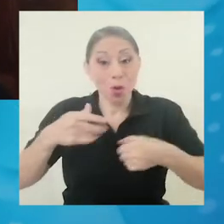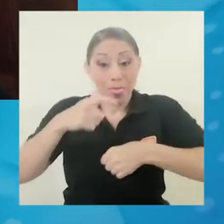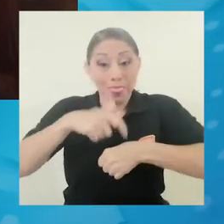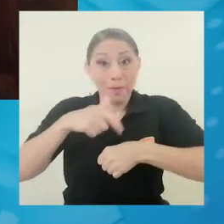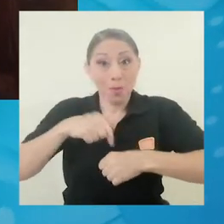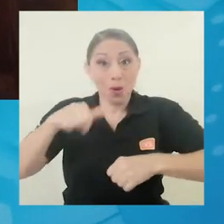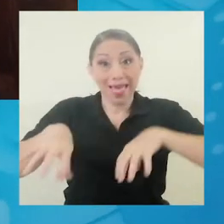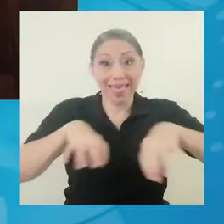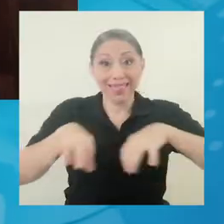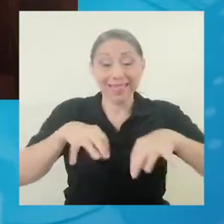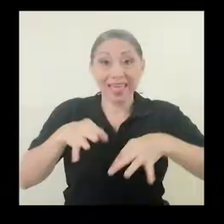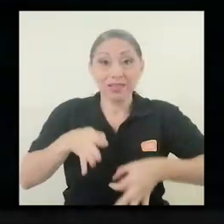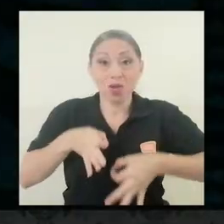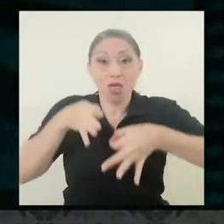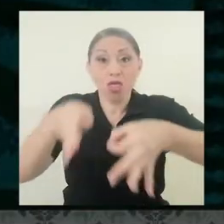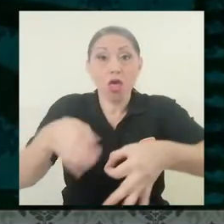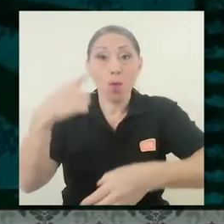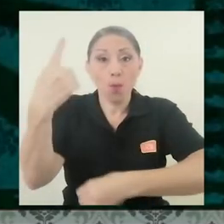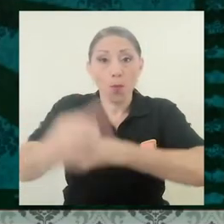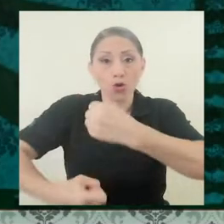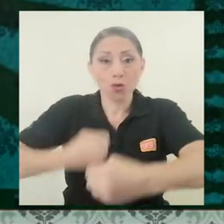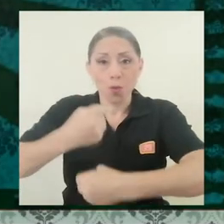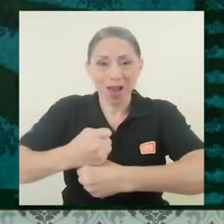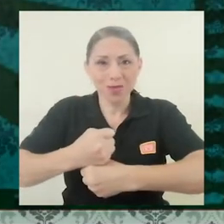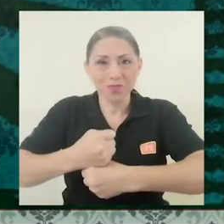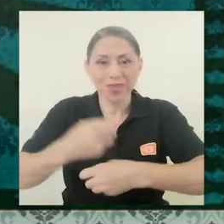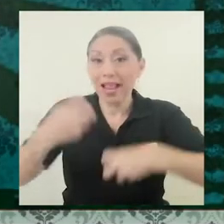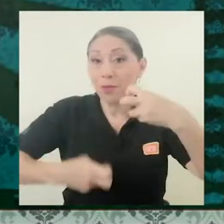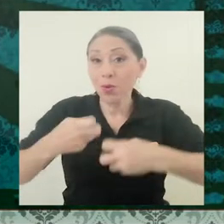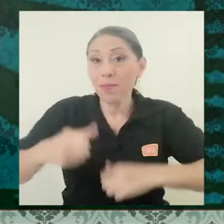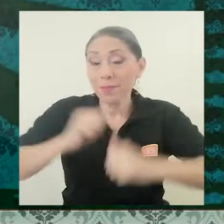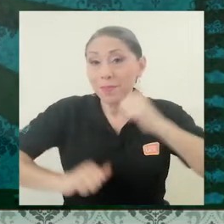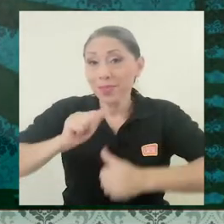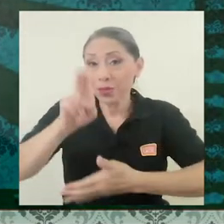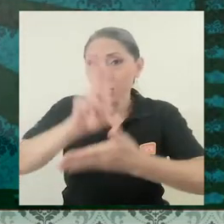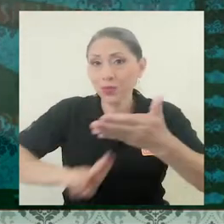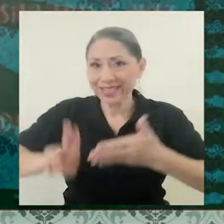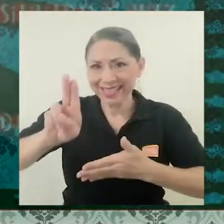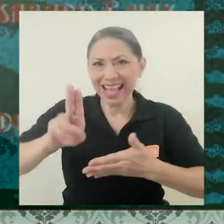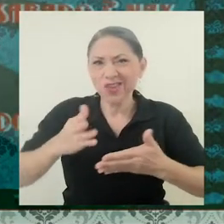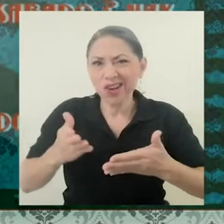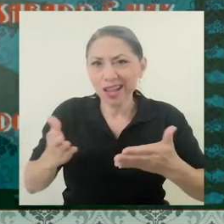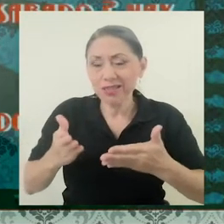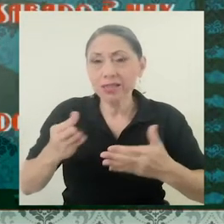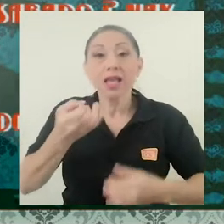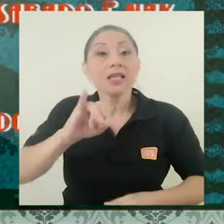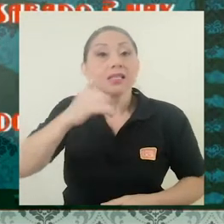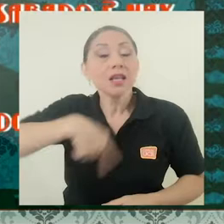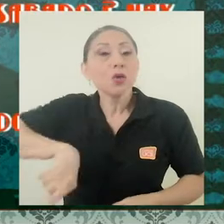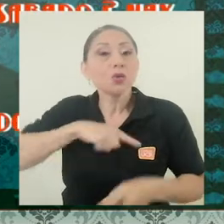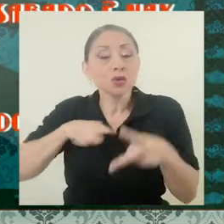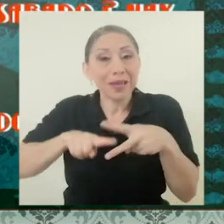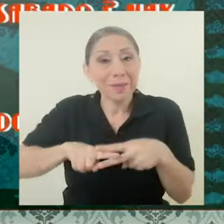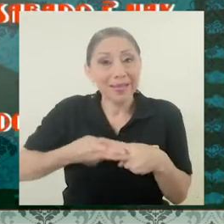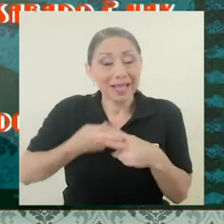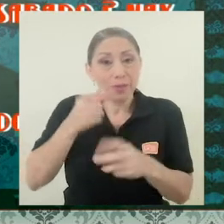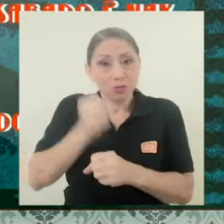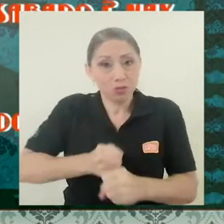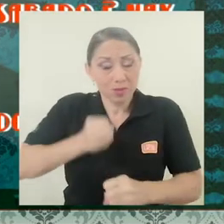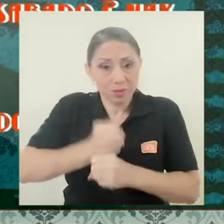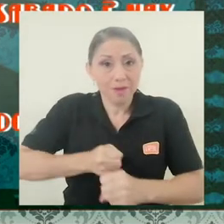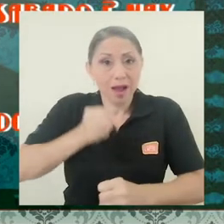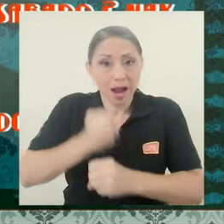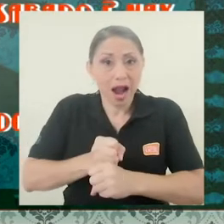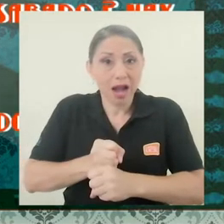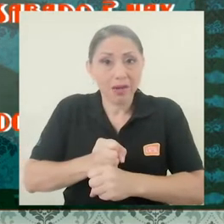temporada para el próximo año. El problema del Teatro Universitario es que si nosotros empezamos a hacer el trabajo